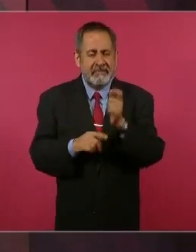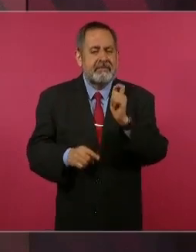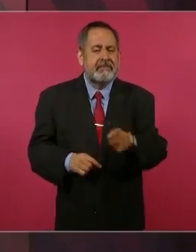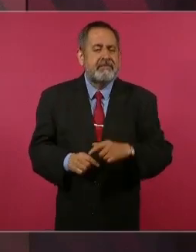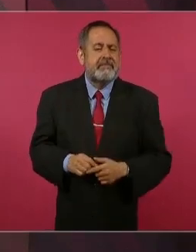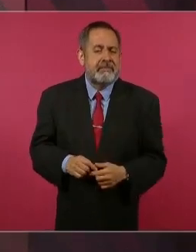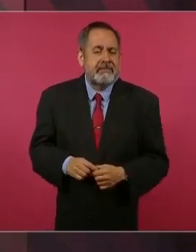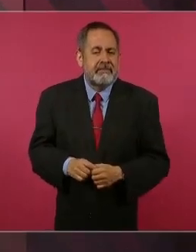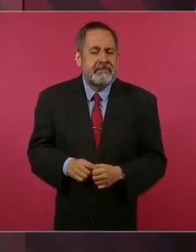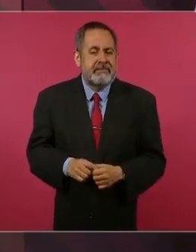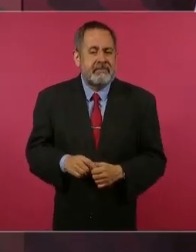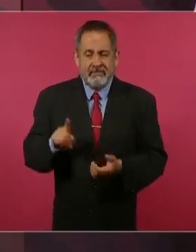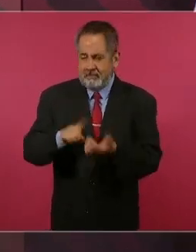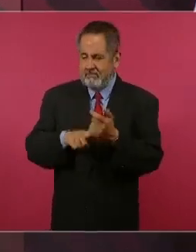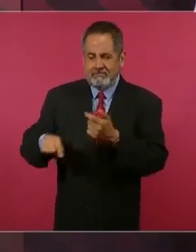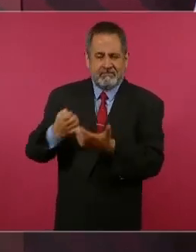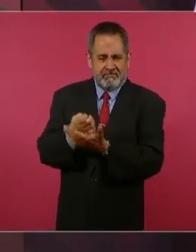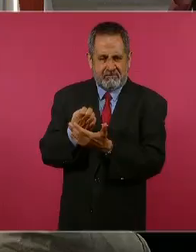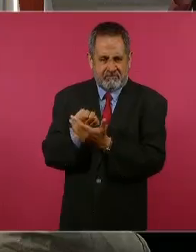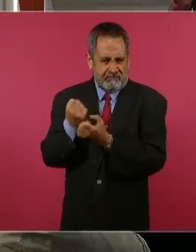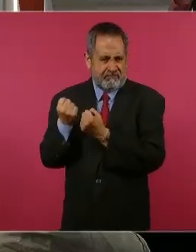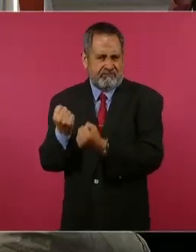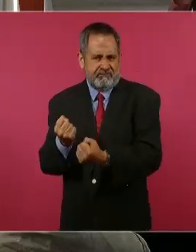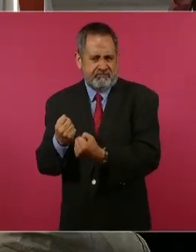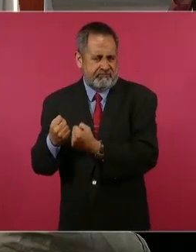una economía fuerte,